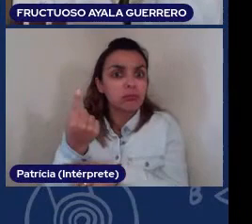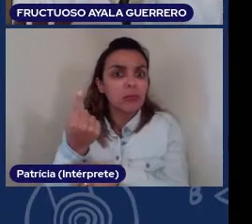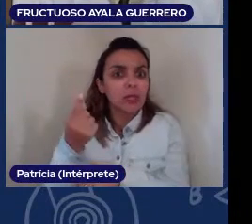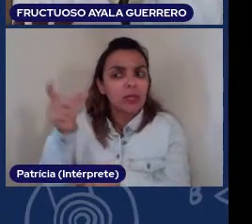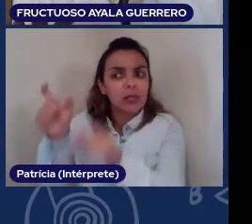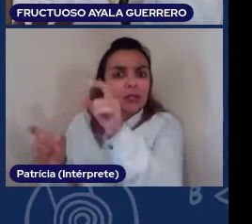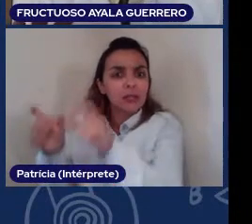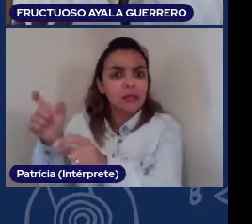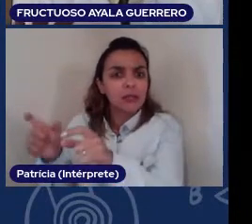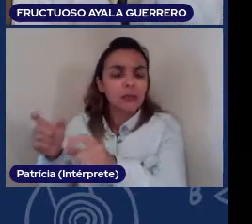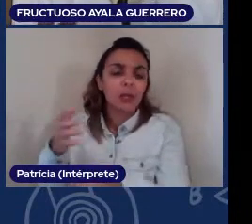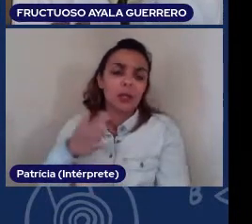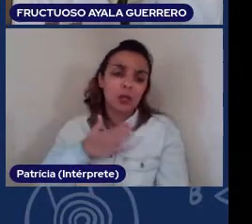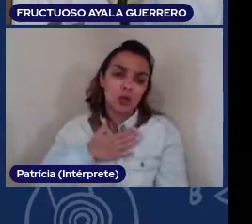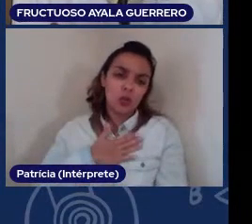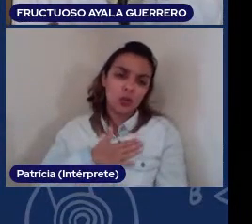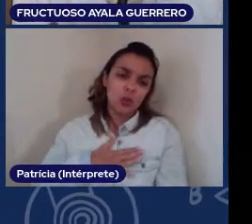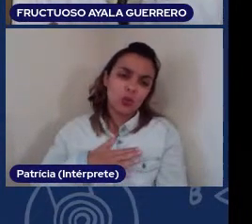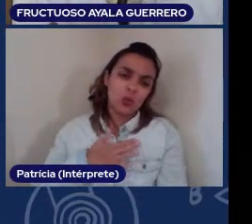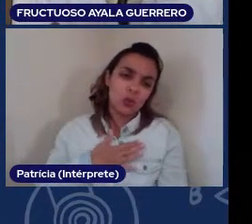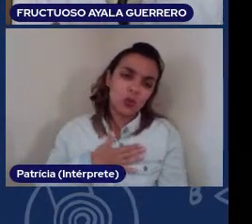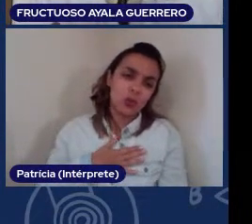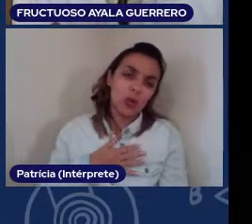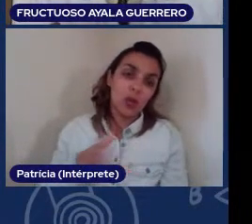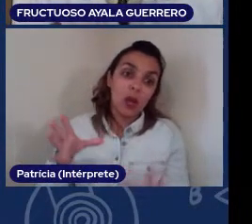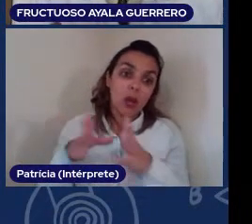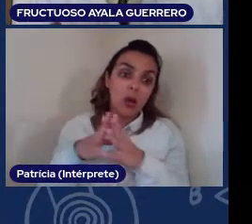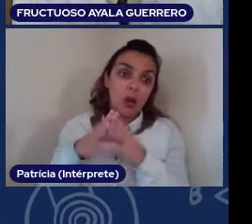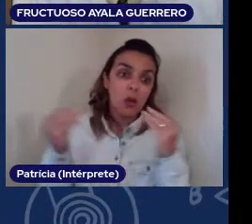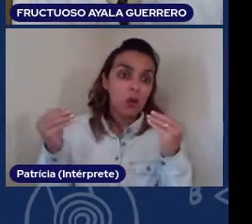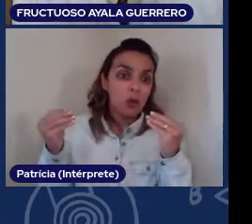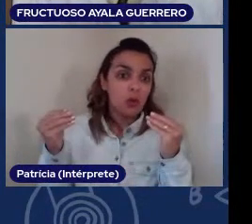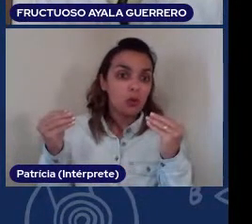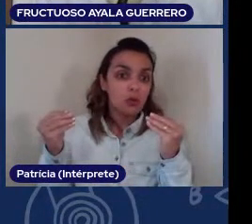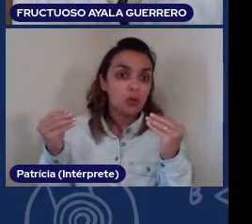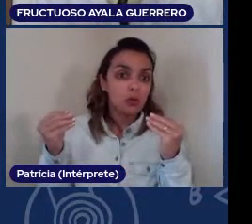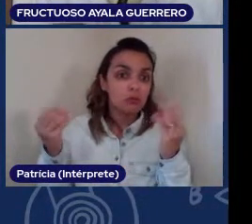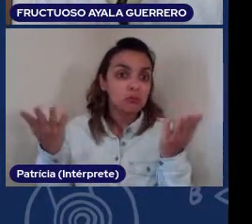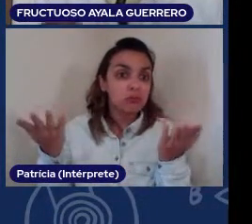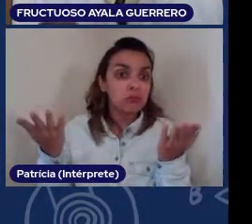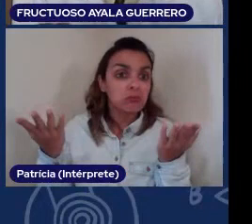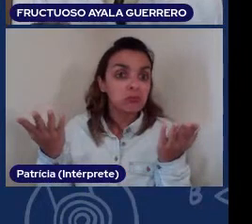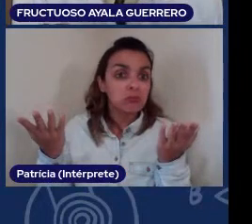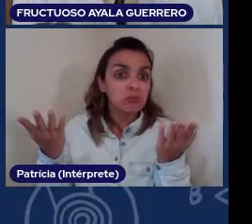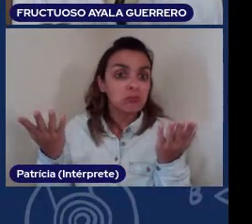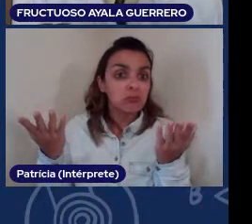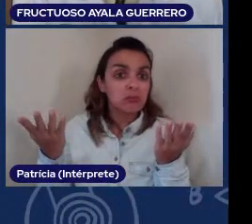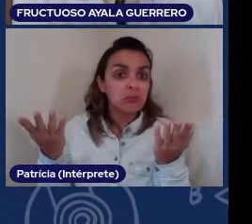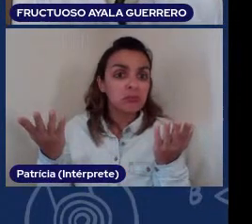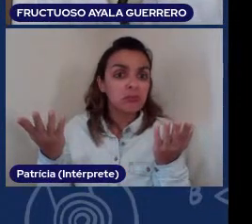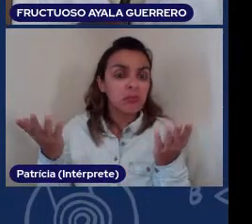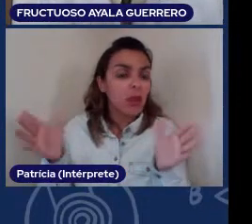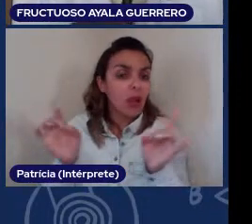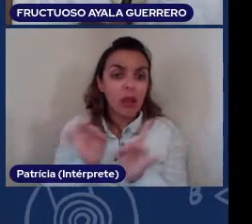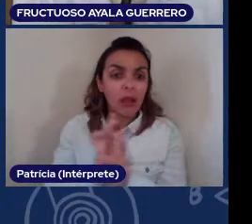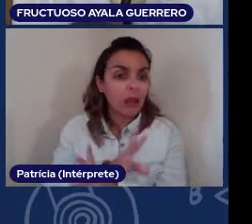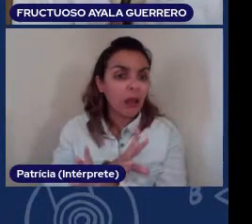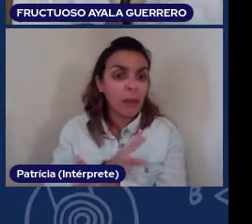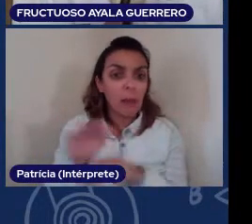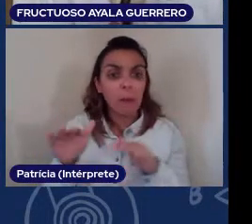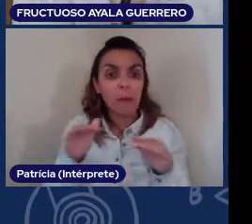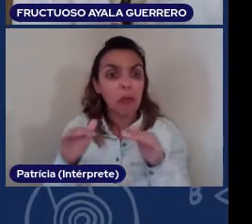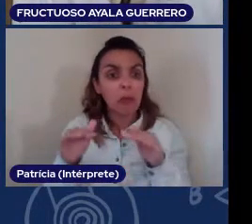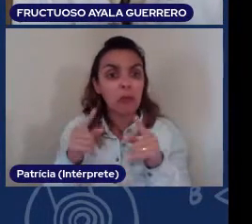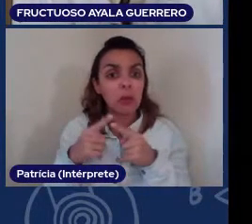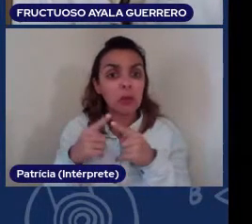reposo, pero desaparecen cuando lleva a cabo un movimiento, porque ese tipo de ondas